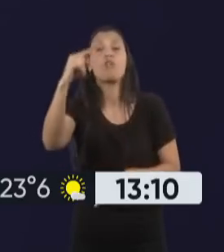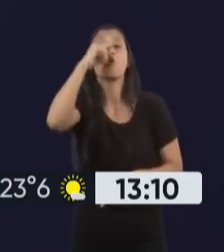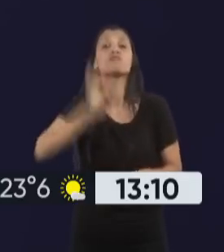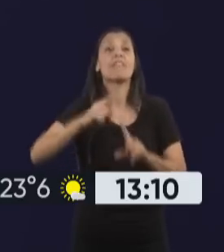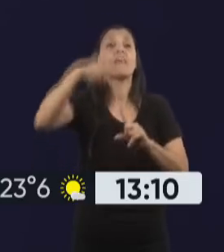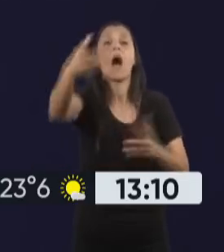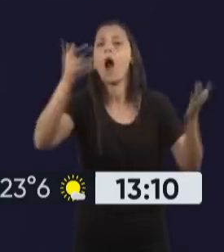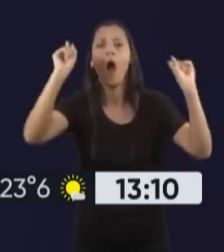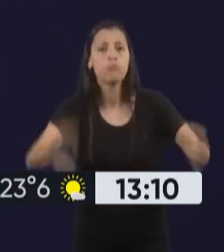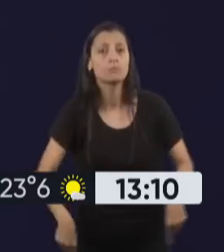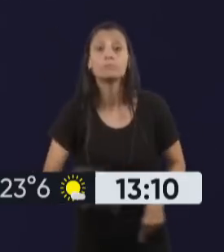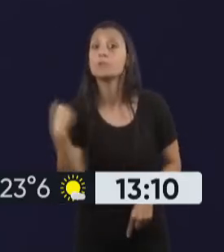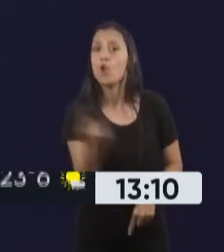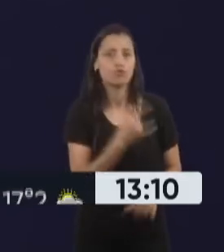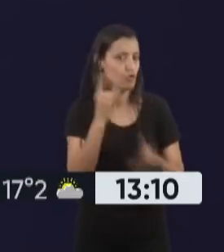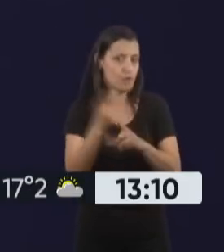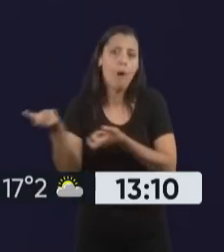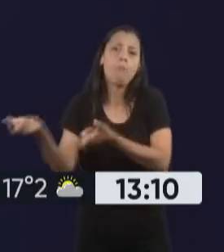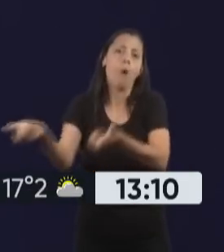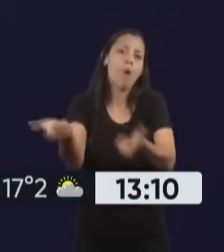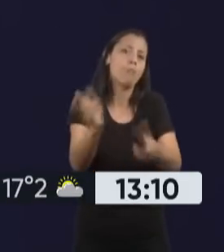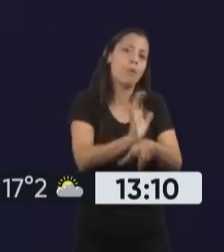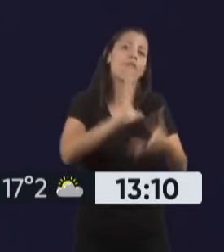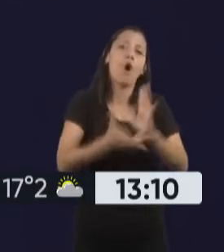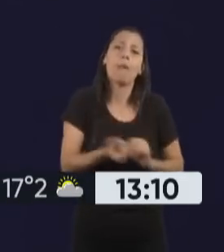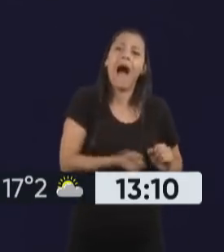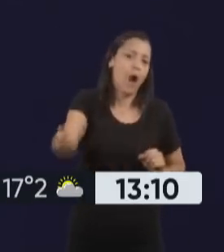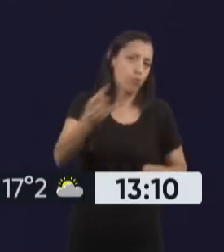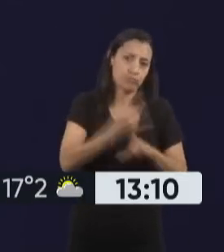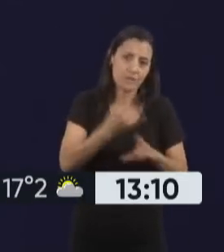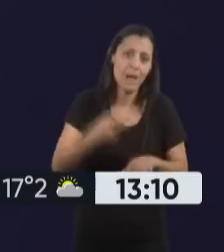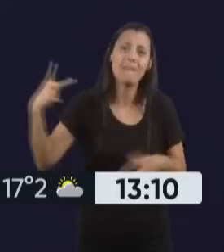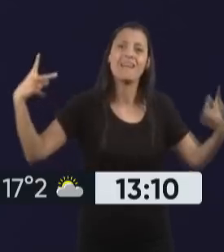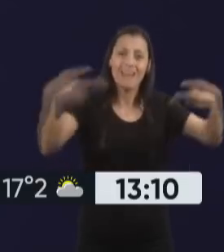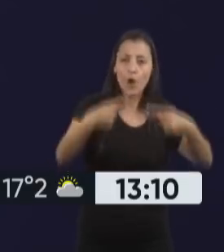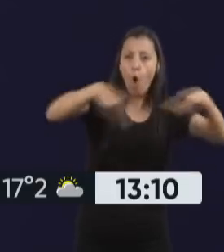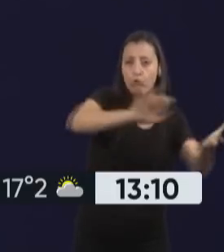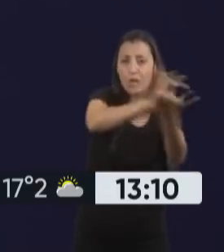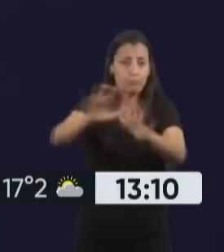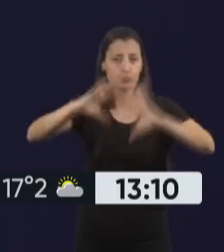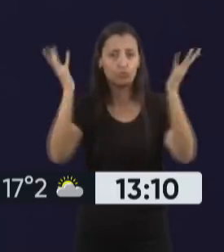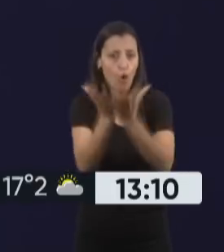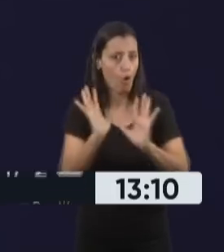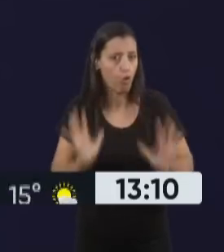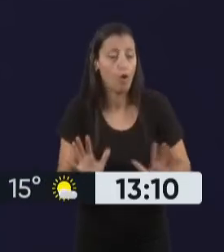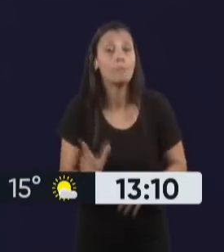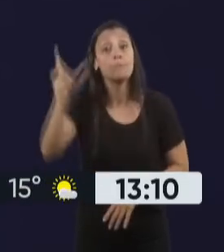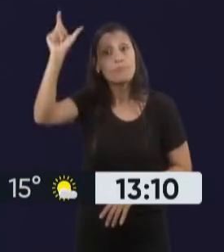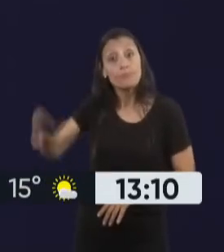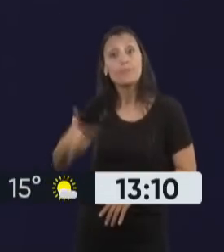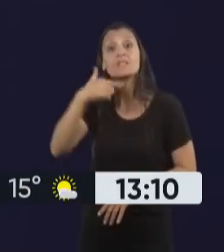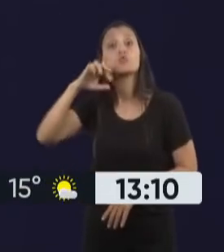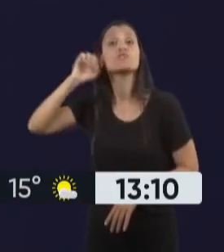medio, será con motosierra en mano. Porque, bueno, Federico Sturzenegger la definió como la